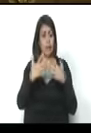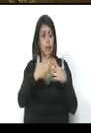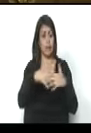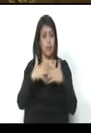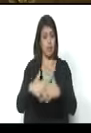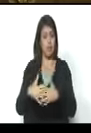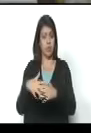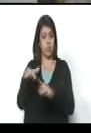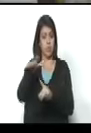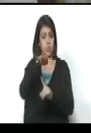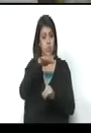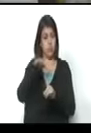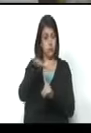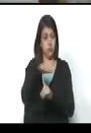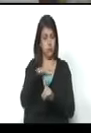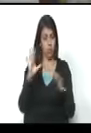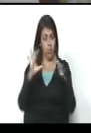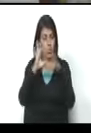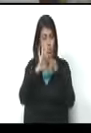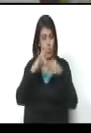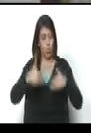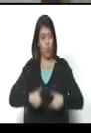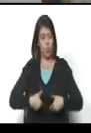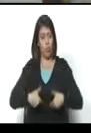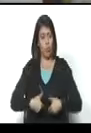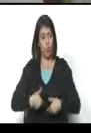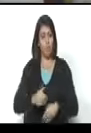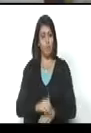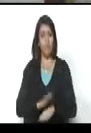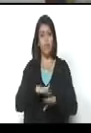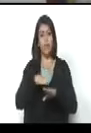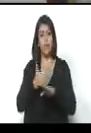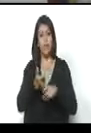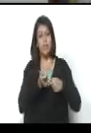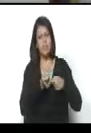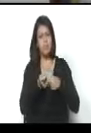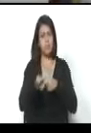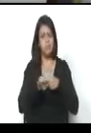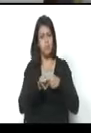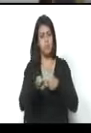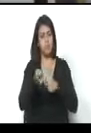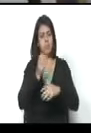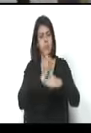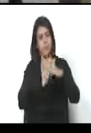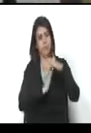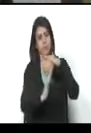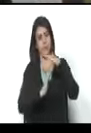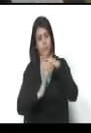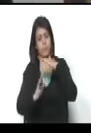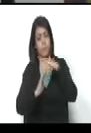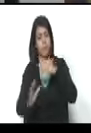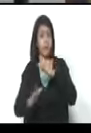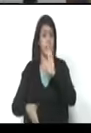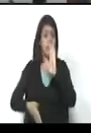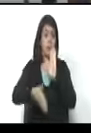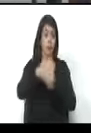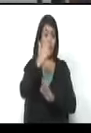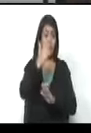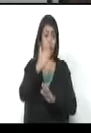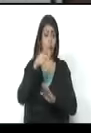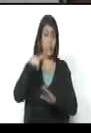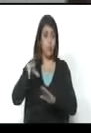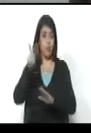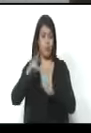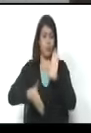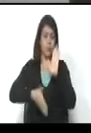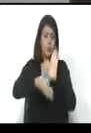corporaciones mediáticas unen esfuerzos para atacar a los migrantes que se vieron obligados a salir del